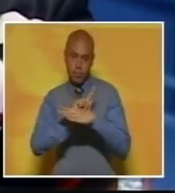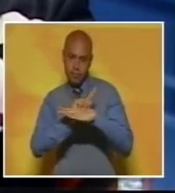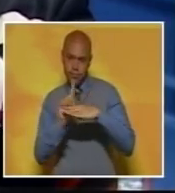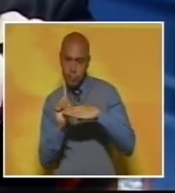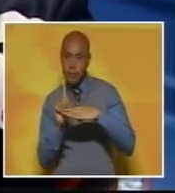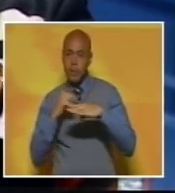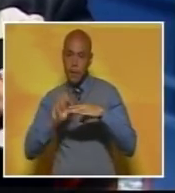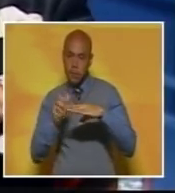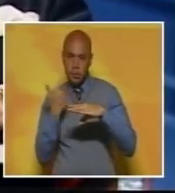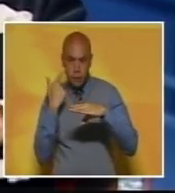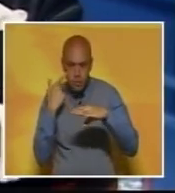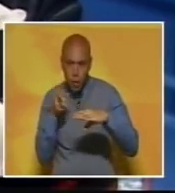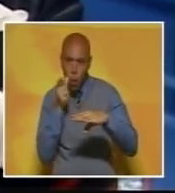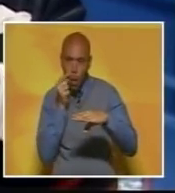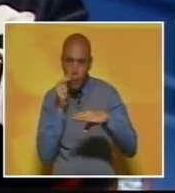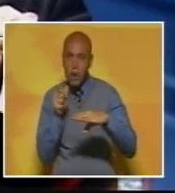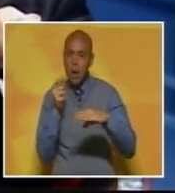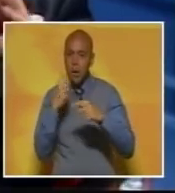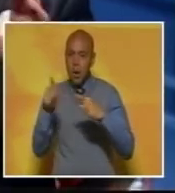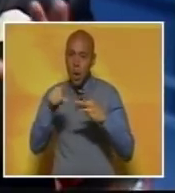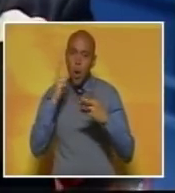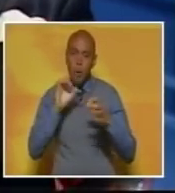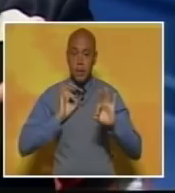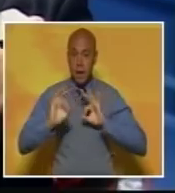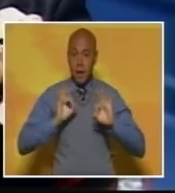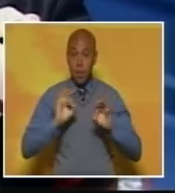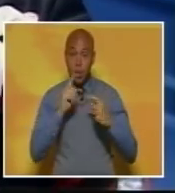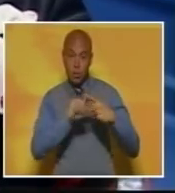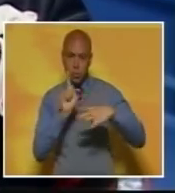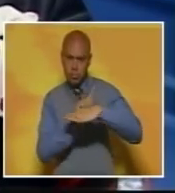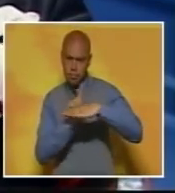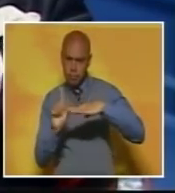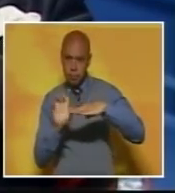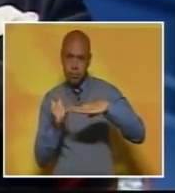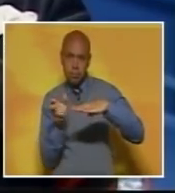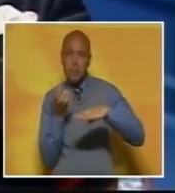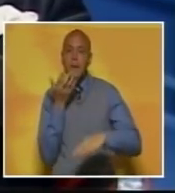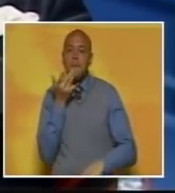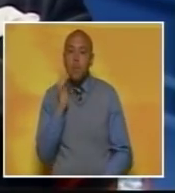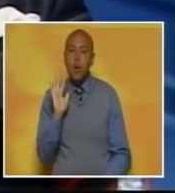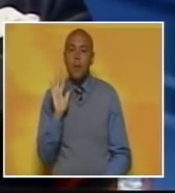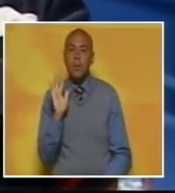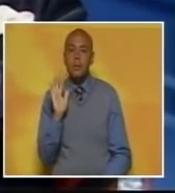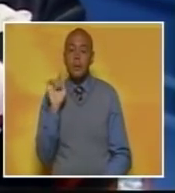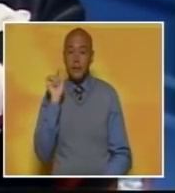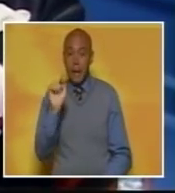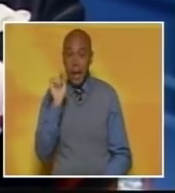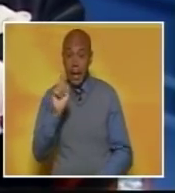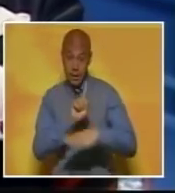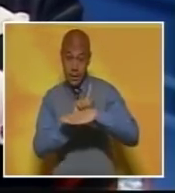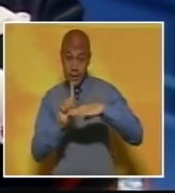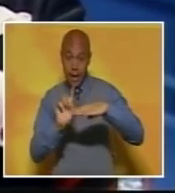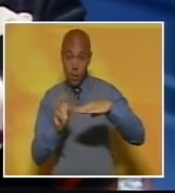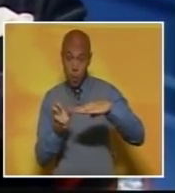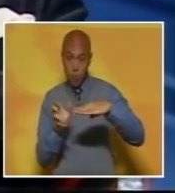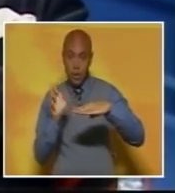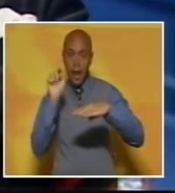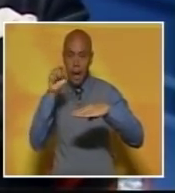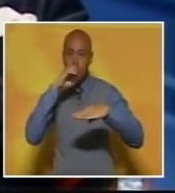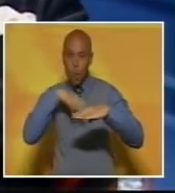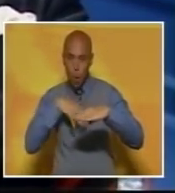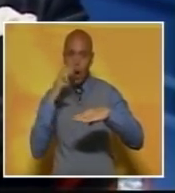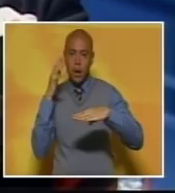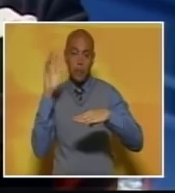de la época, Rafael Briceño, Enrique Benchimol, ¿no? Era la radio la que mandaba en esa